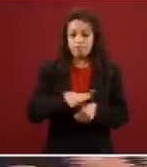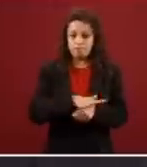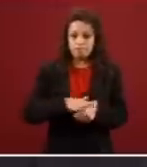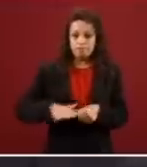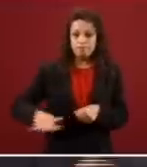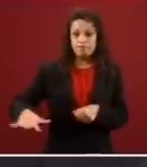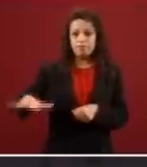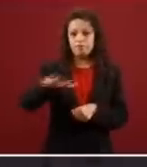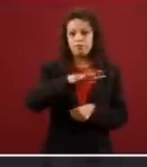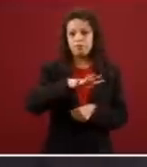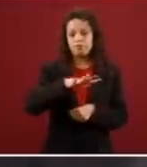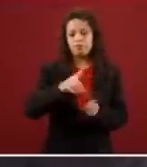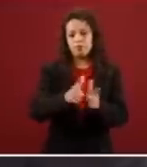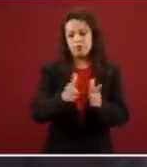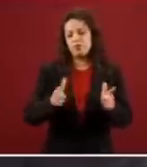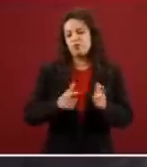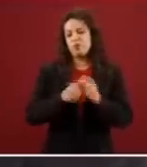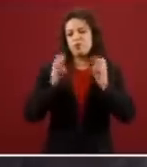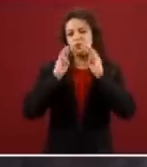a las bandas